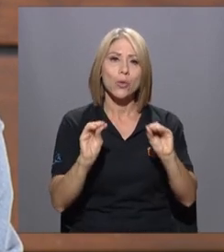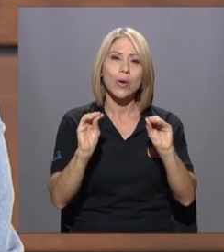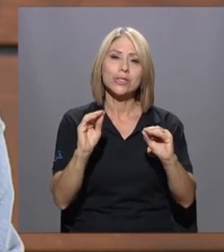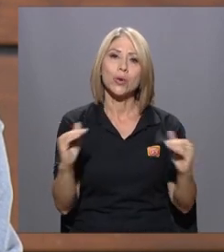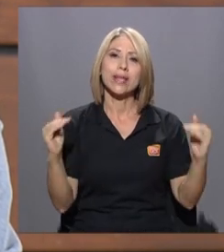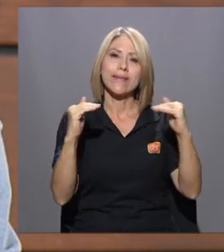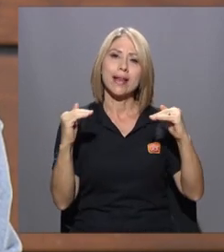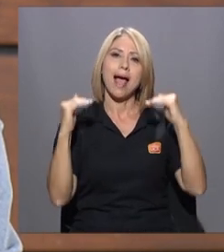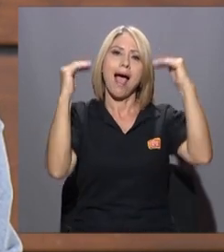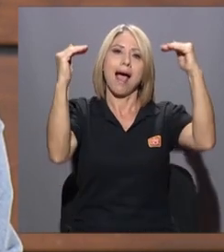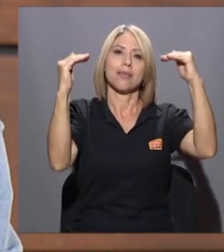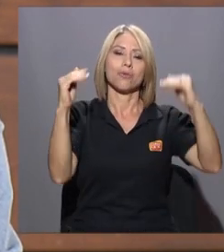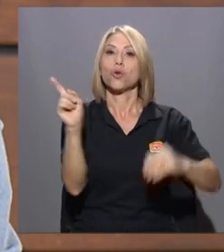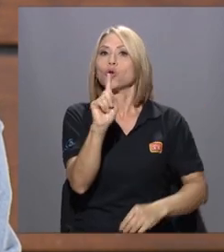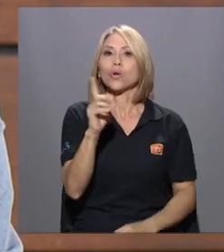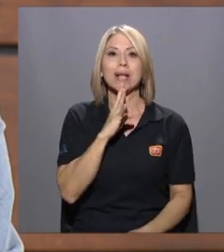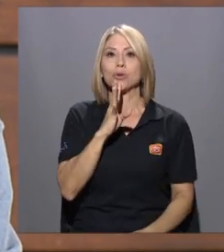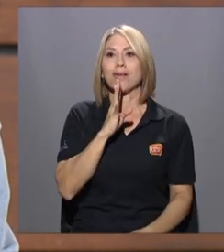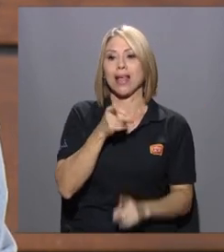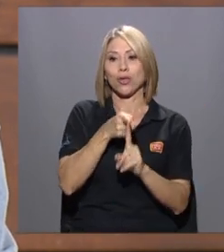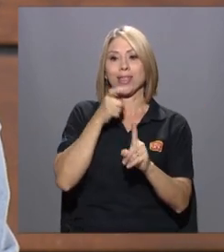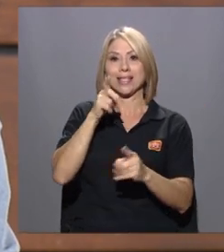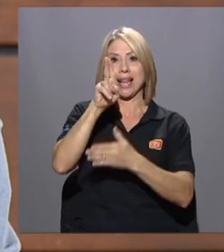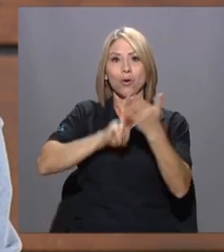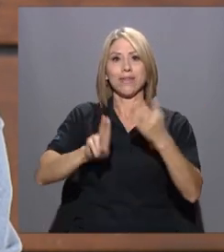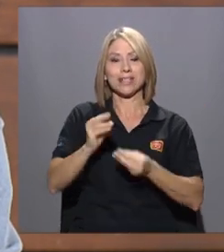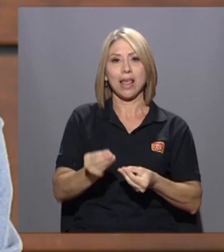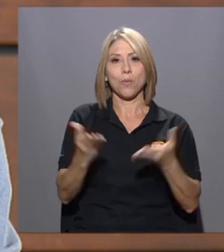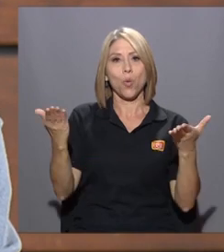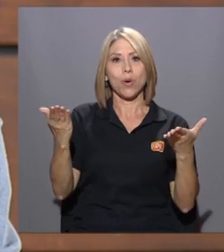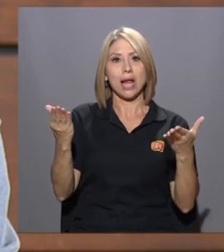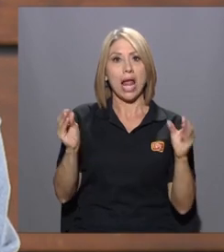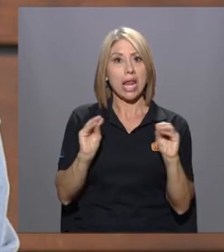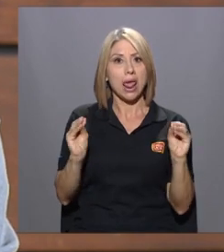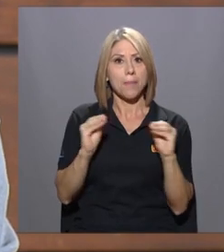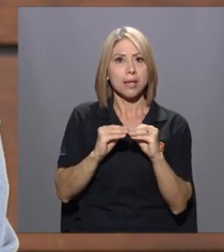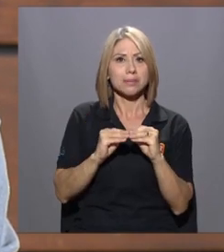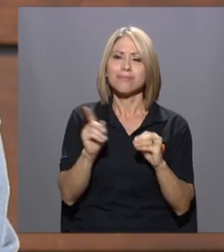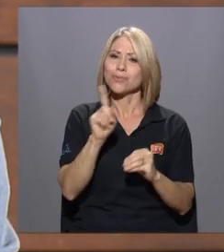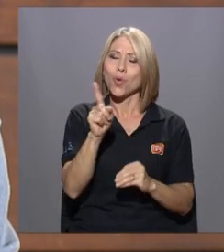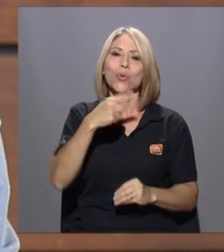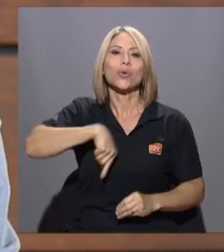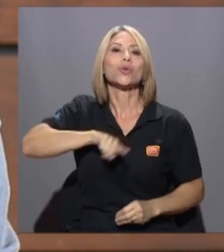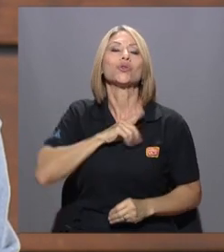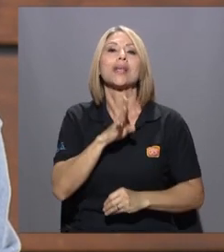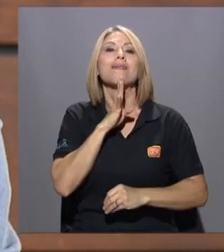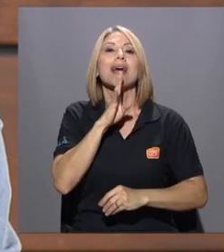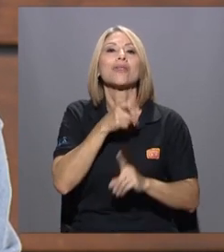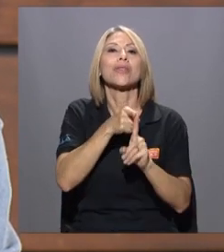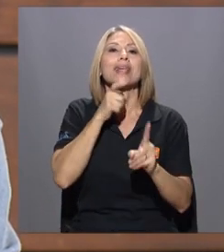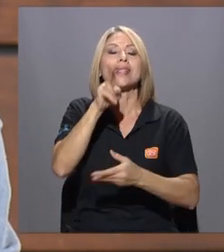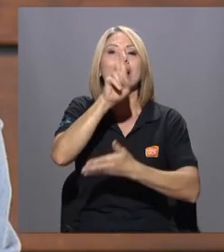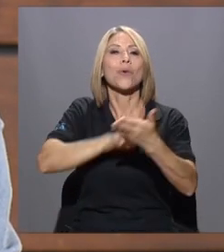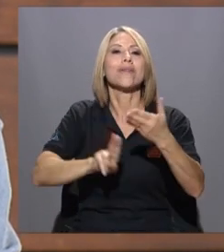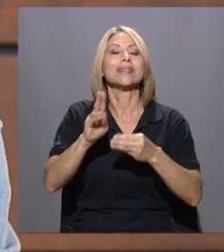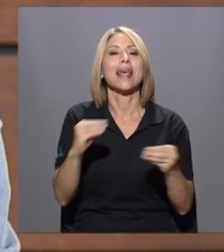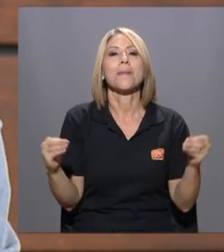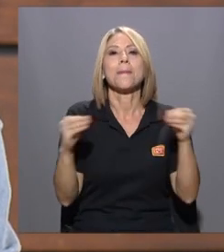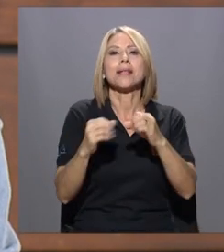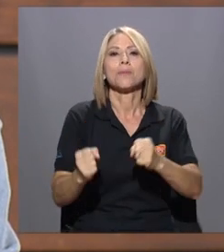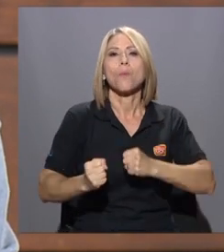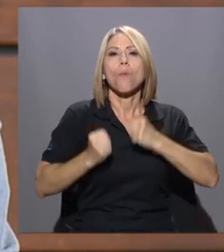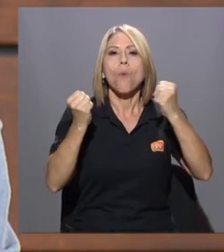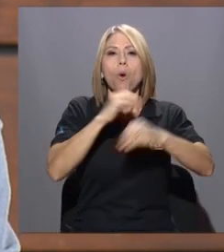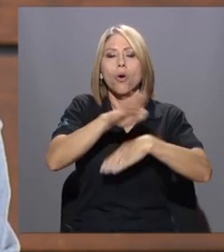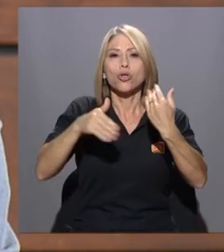alto nivel. No estamos hablando desde la universidad pública, nada más, estamos hablando desde la universidad más potente de todo Costa